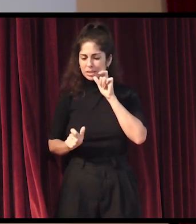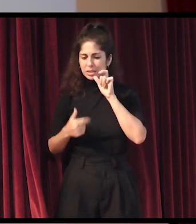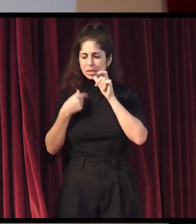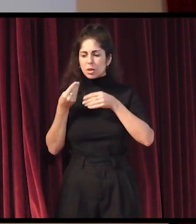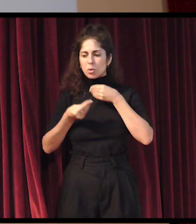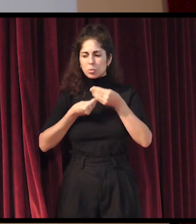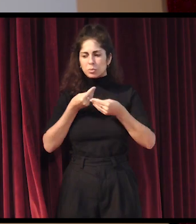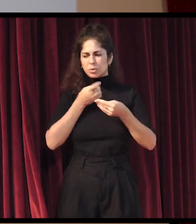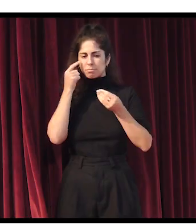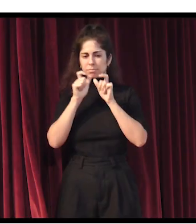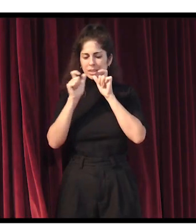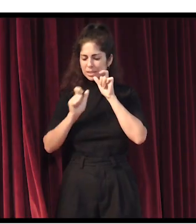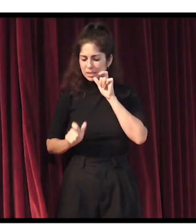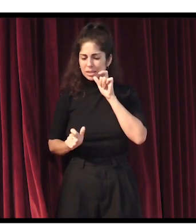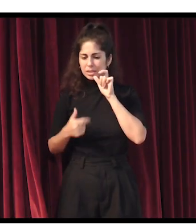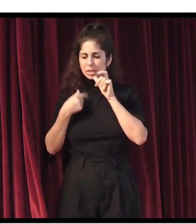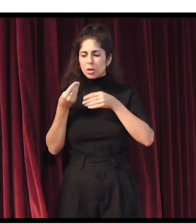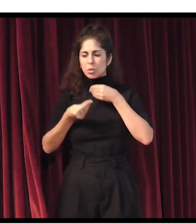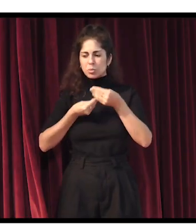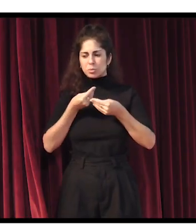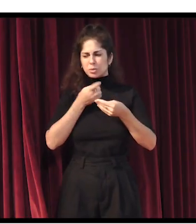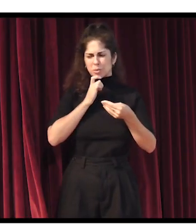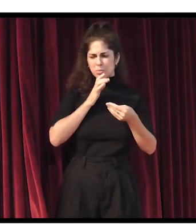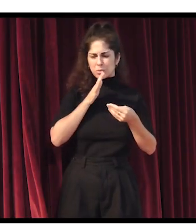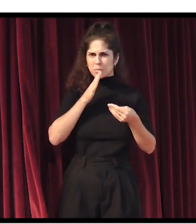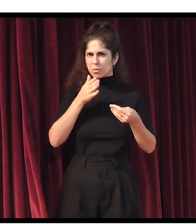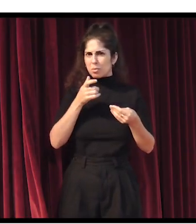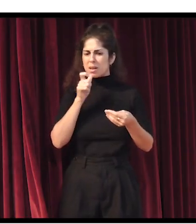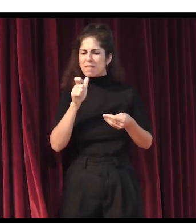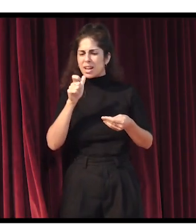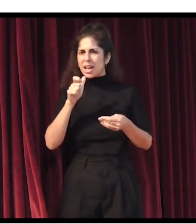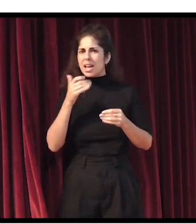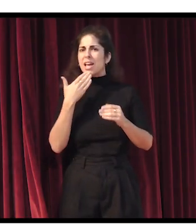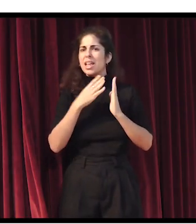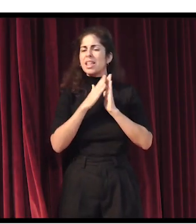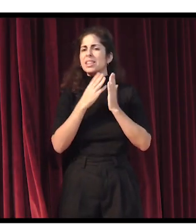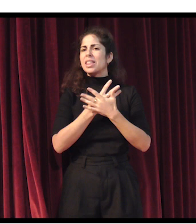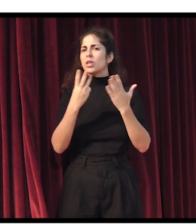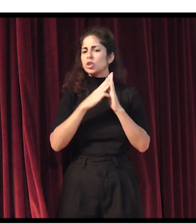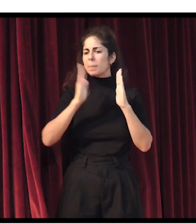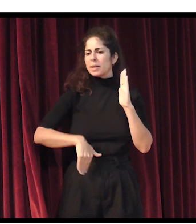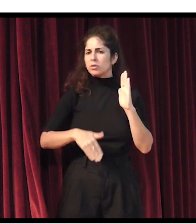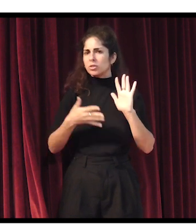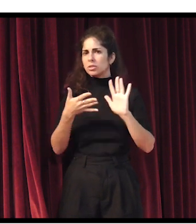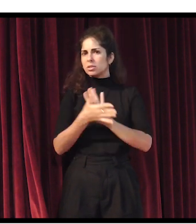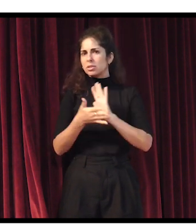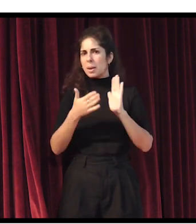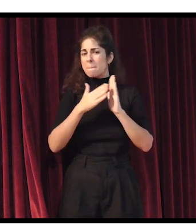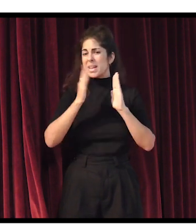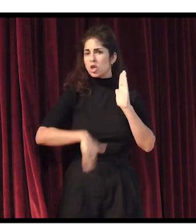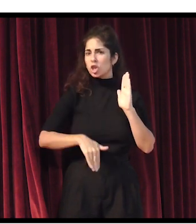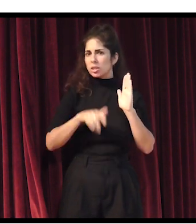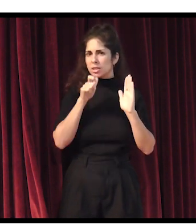términos, de cómo utilizamos, porque el término menor, así solo, es un término que nos viene a decir que alguien es inferior,